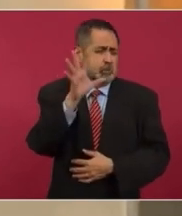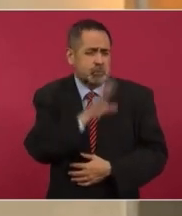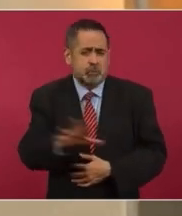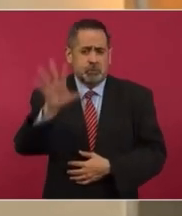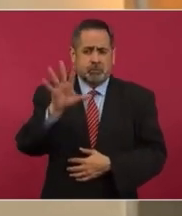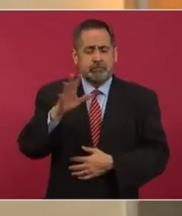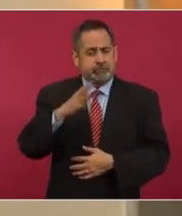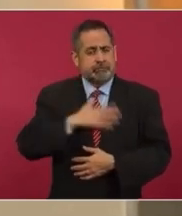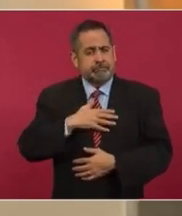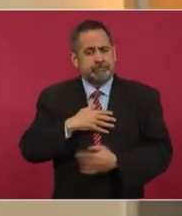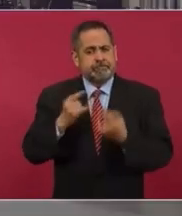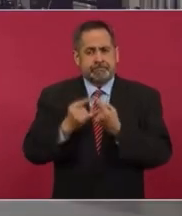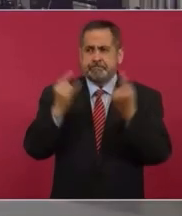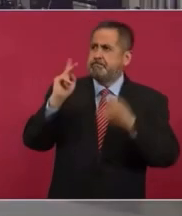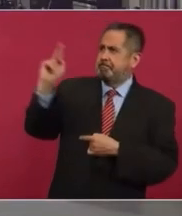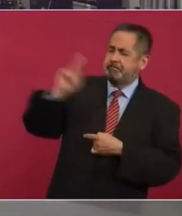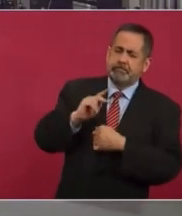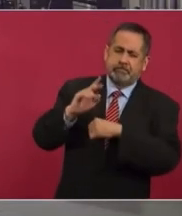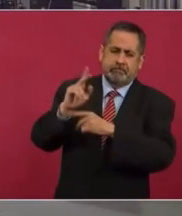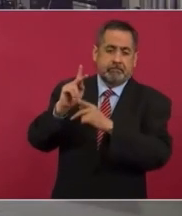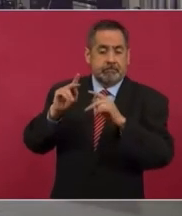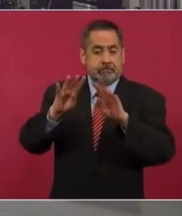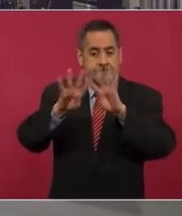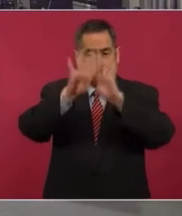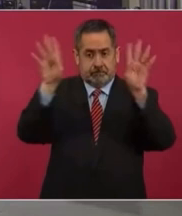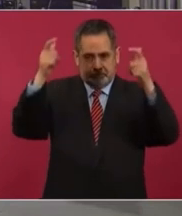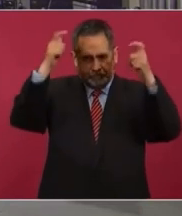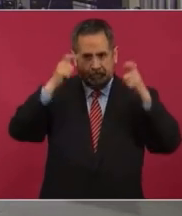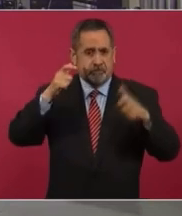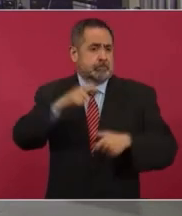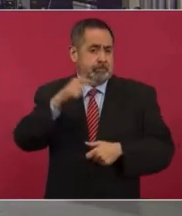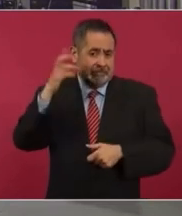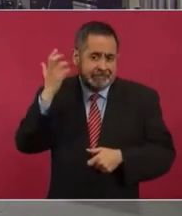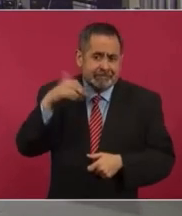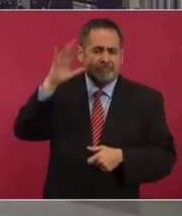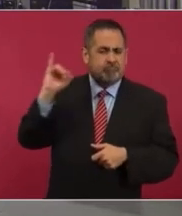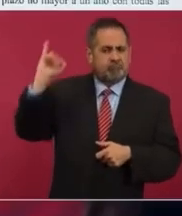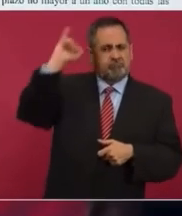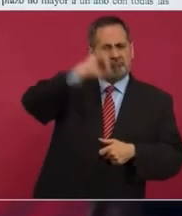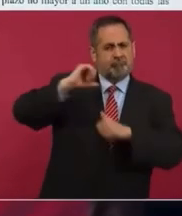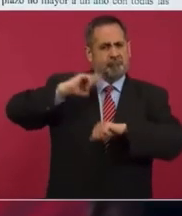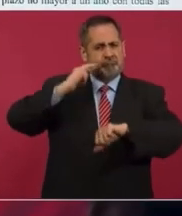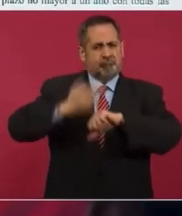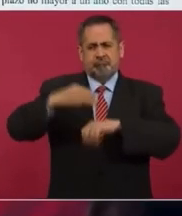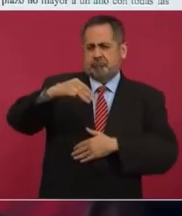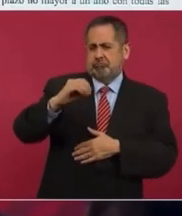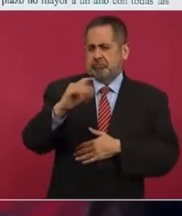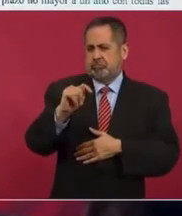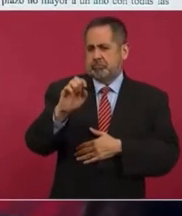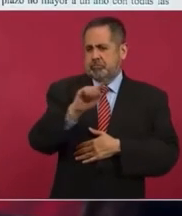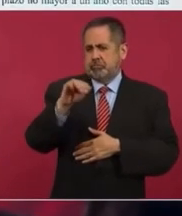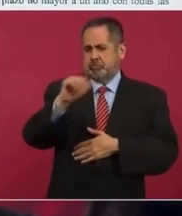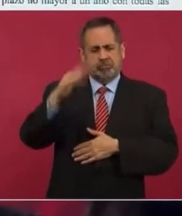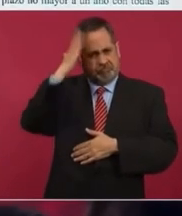en nuestra historia común, que el penacho de nuestro gran jefe, Tlatoani Moctezuma,